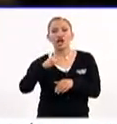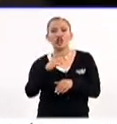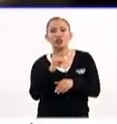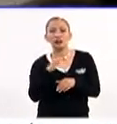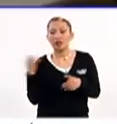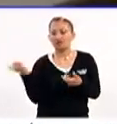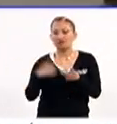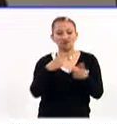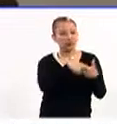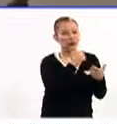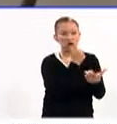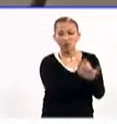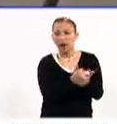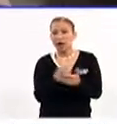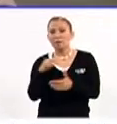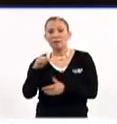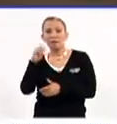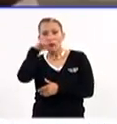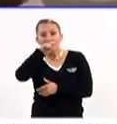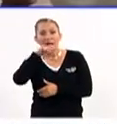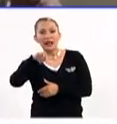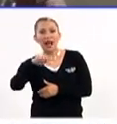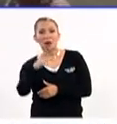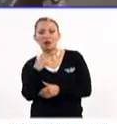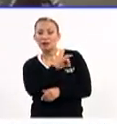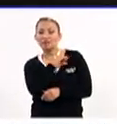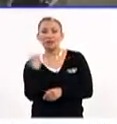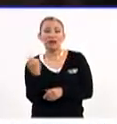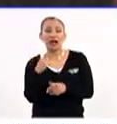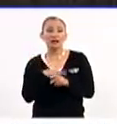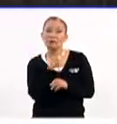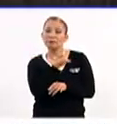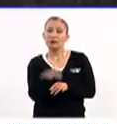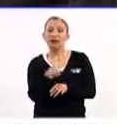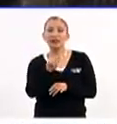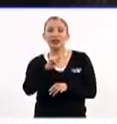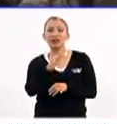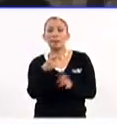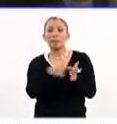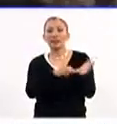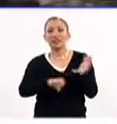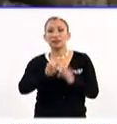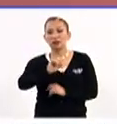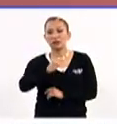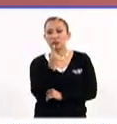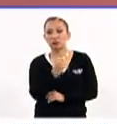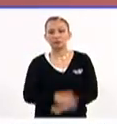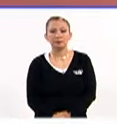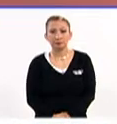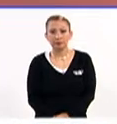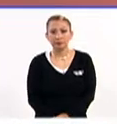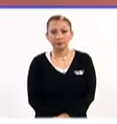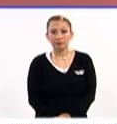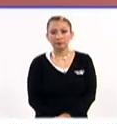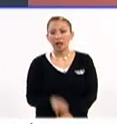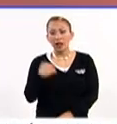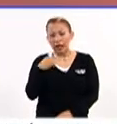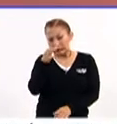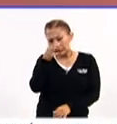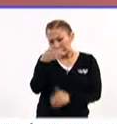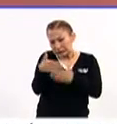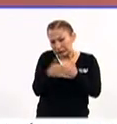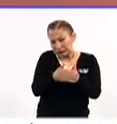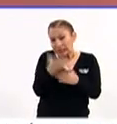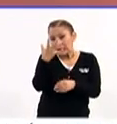sumando ciudades mayas y nahuas hasta lograr la caída de la Gran Tenochtitlan en 1521. Estamos a las puertas